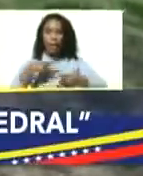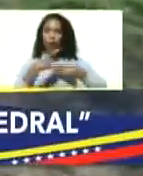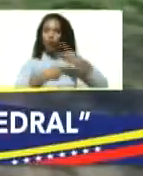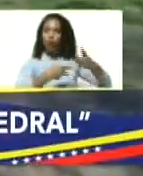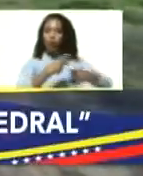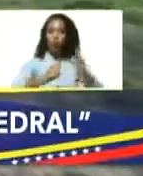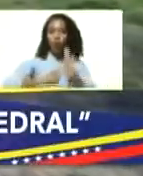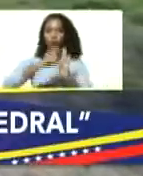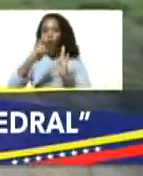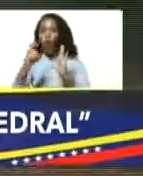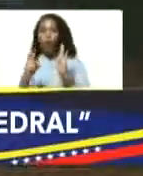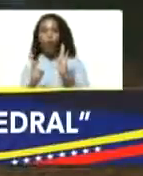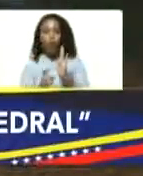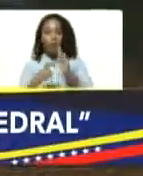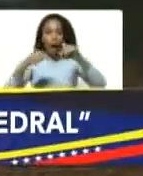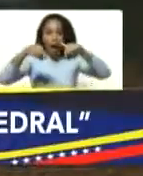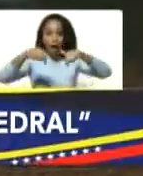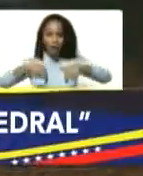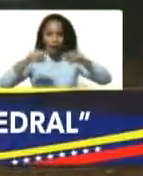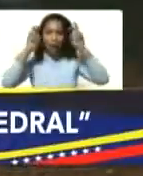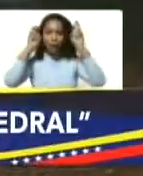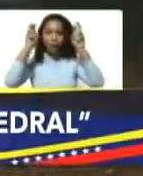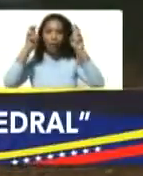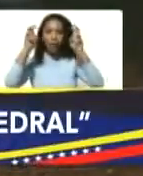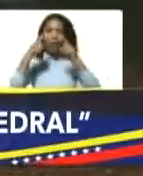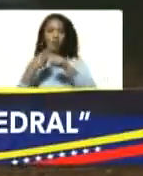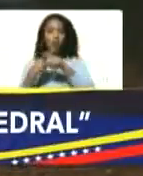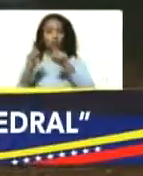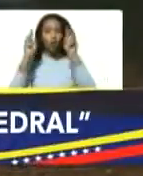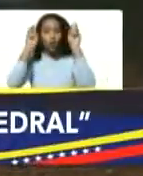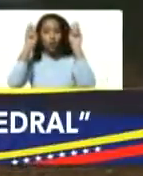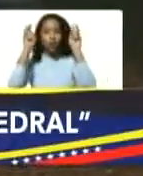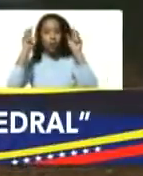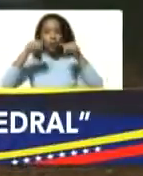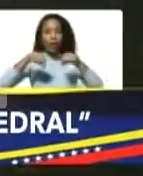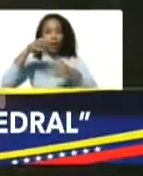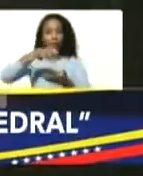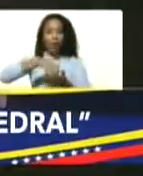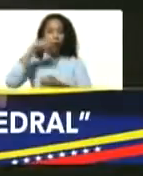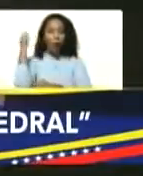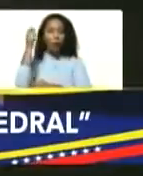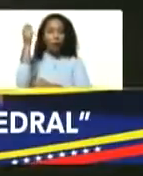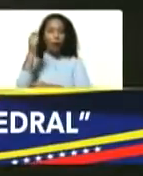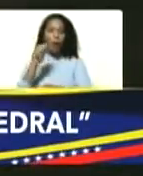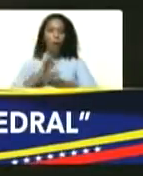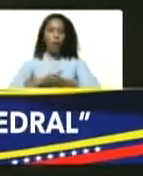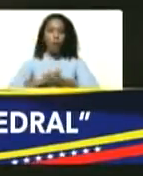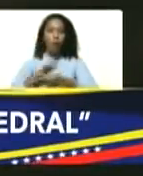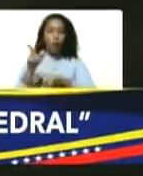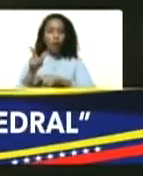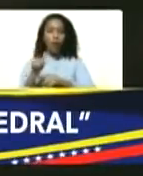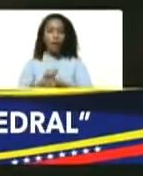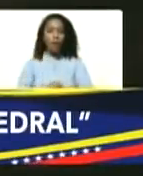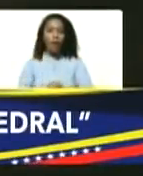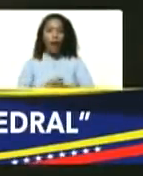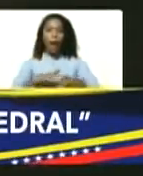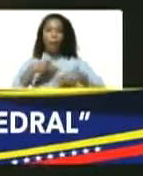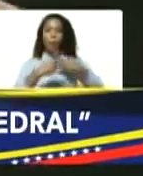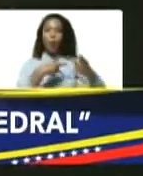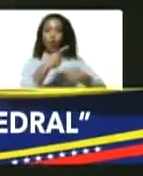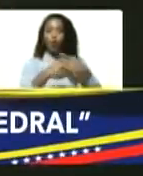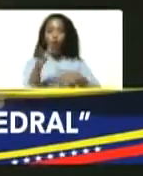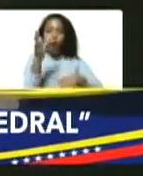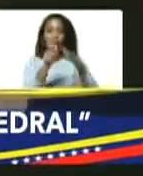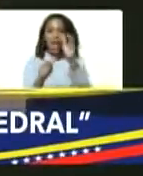completa en el caso del federal y otros datos de acá del estado apure porque efectivamente la producción de